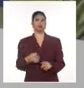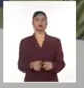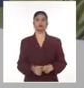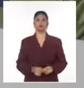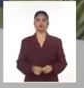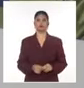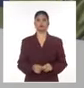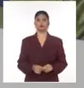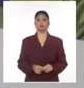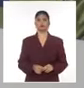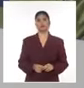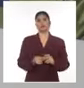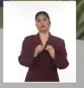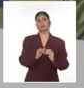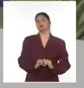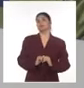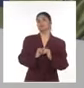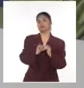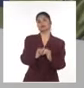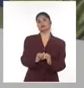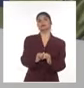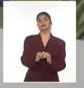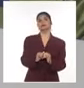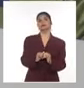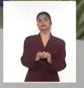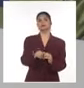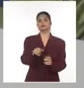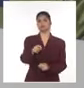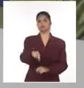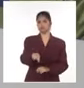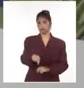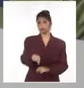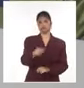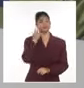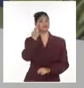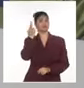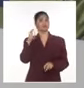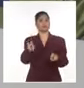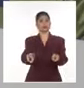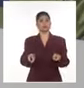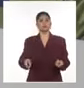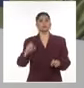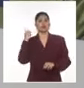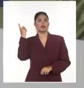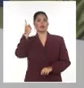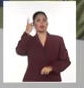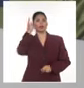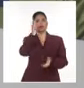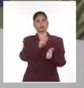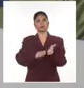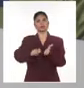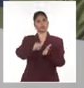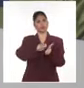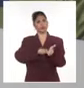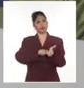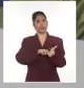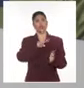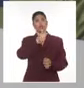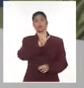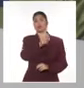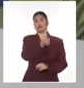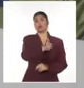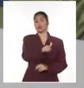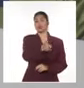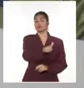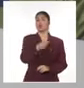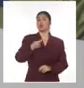el caso que nos compete, esta elección que se sucedió en la Asamblea Nacional del Poder Popular de 210 jueces legos para el